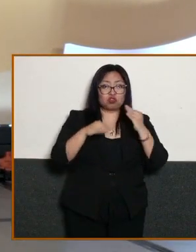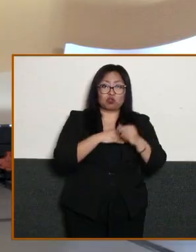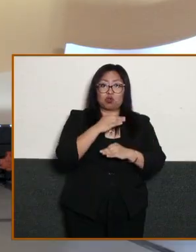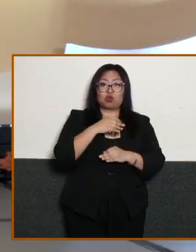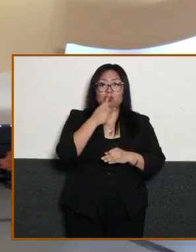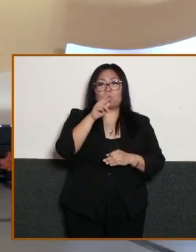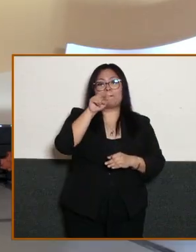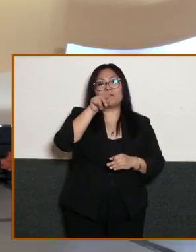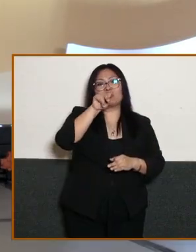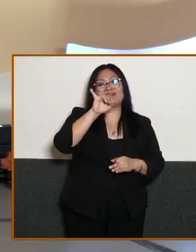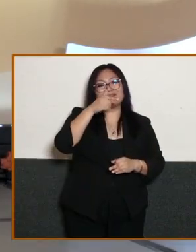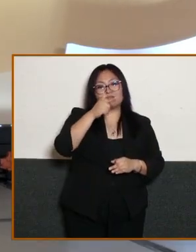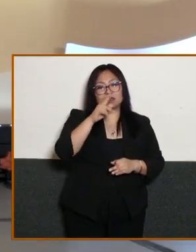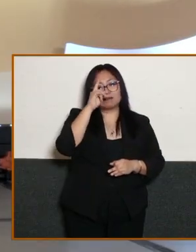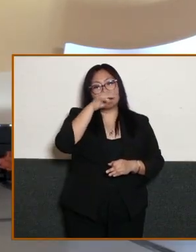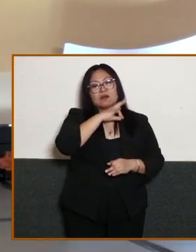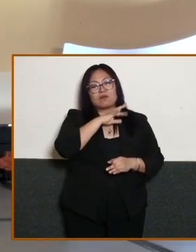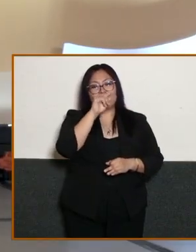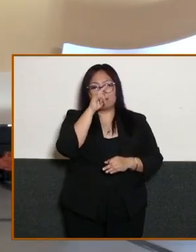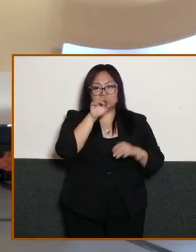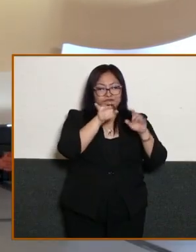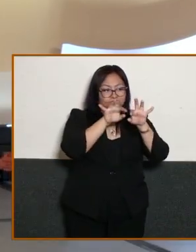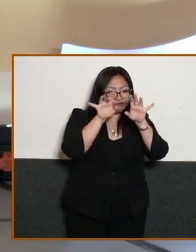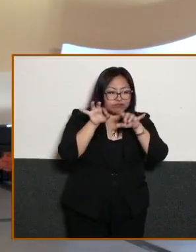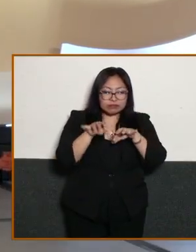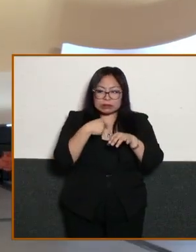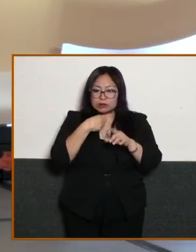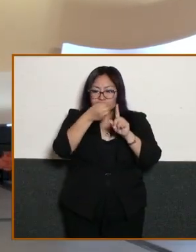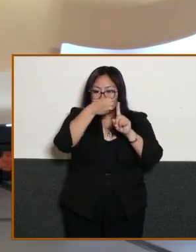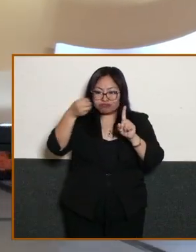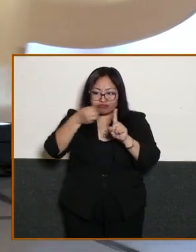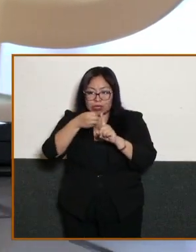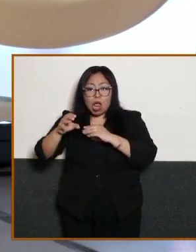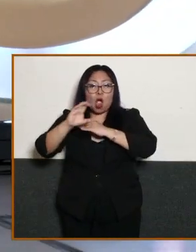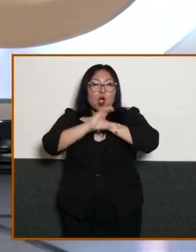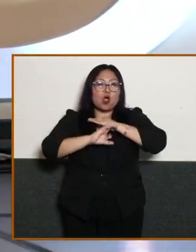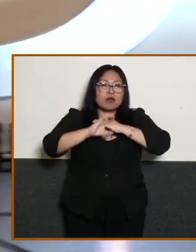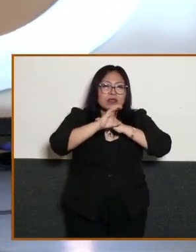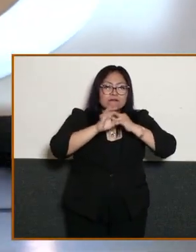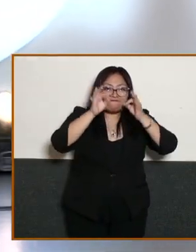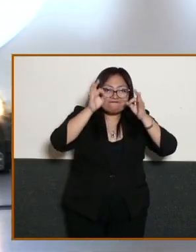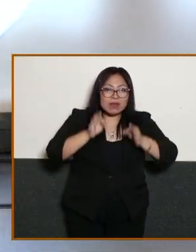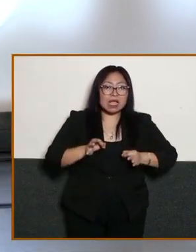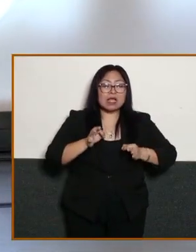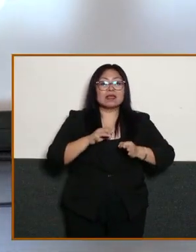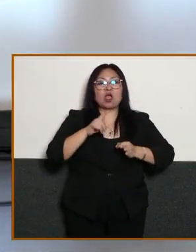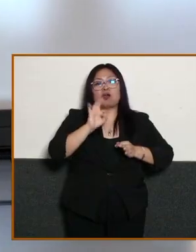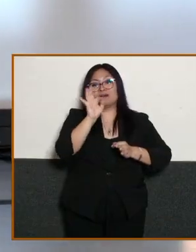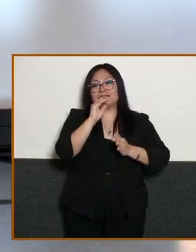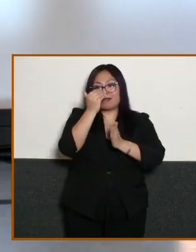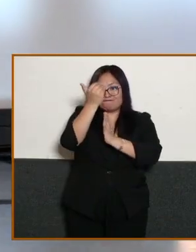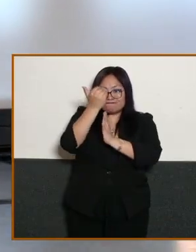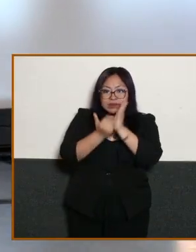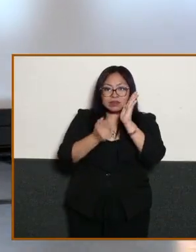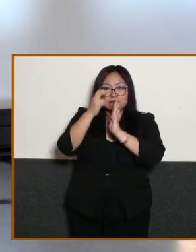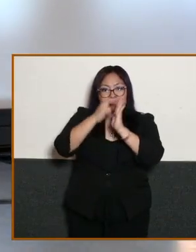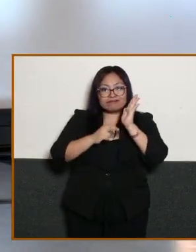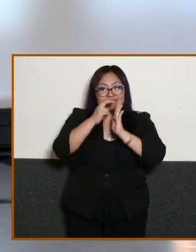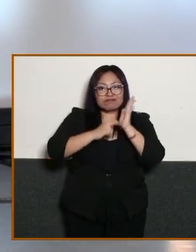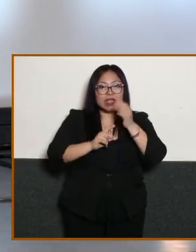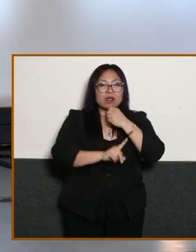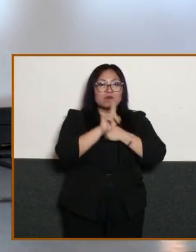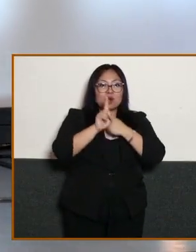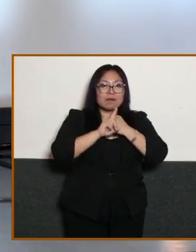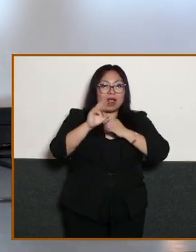programan ustedes estos modelos no tenga estos sesgos o los minimicen al máximo.